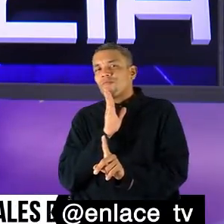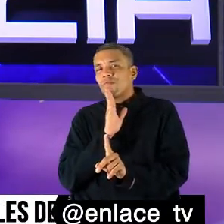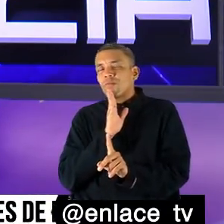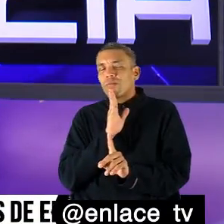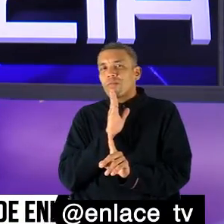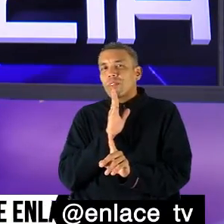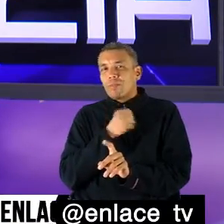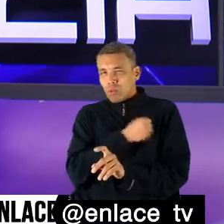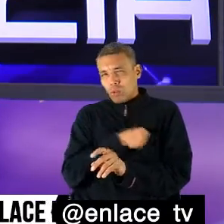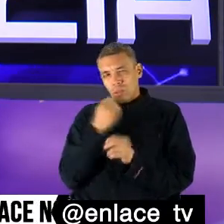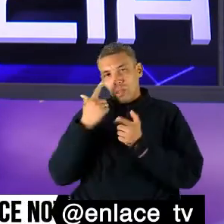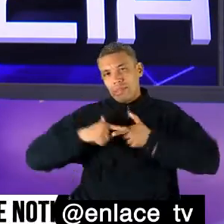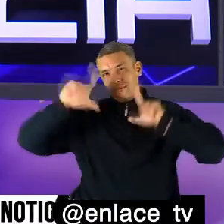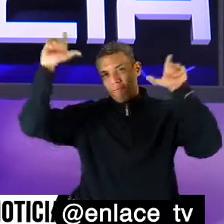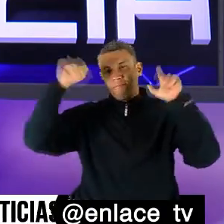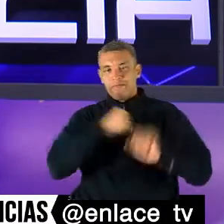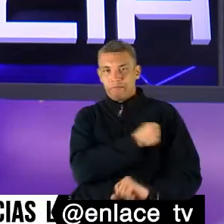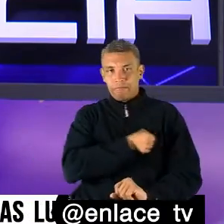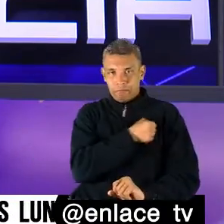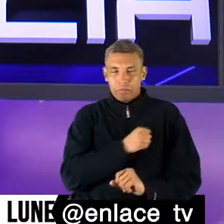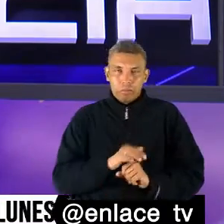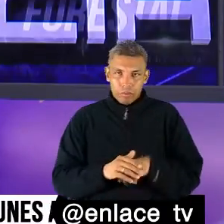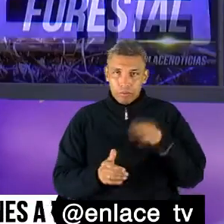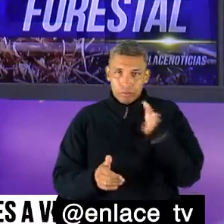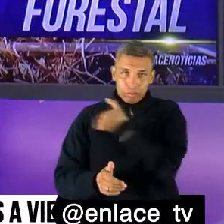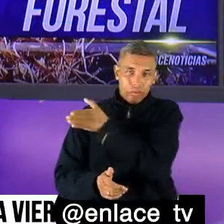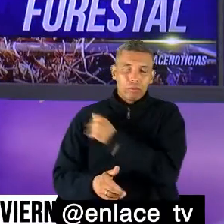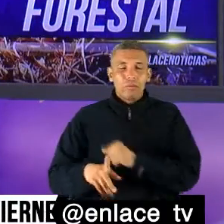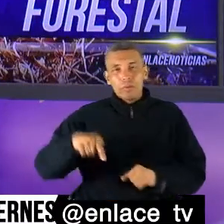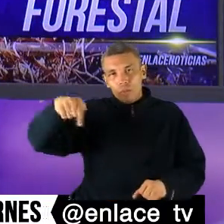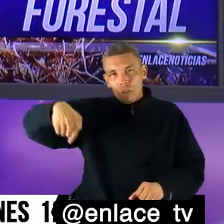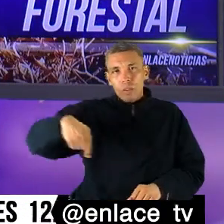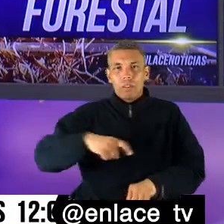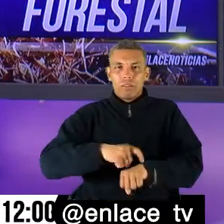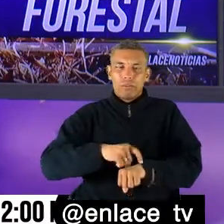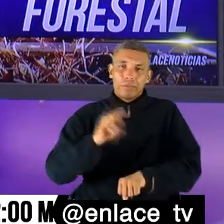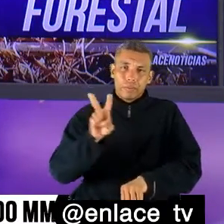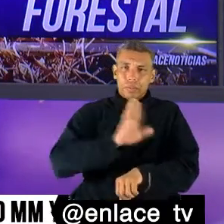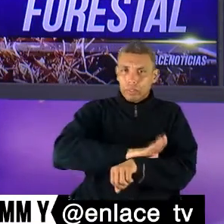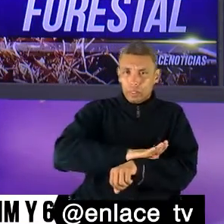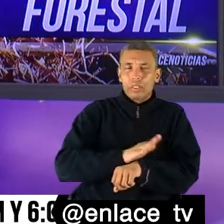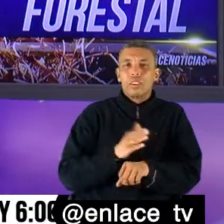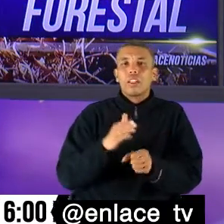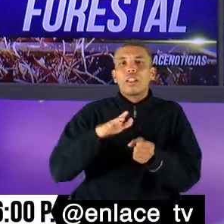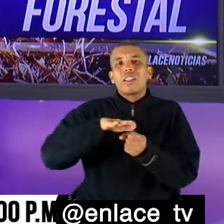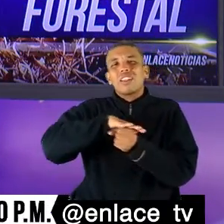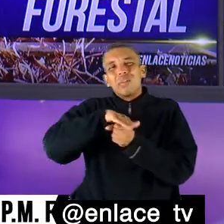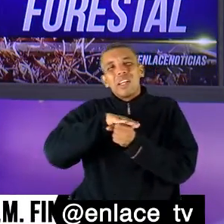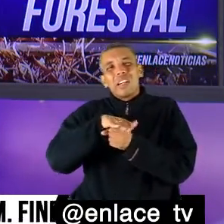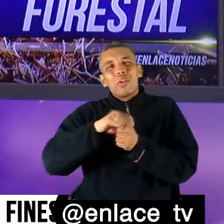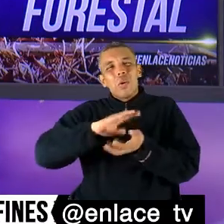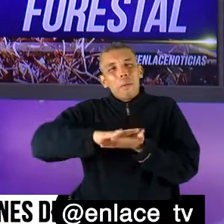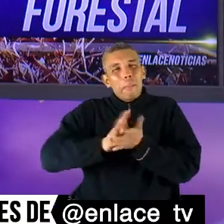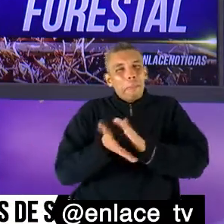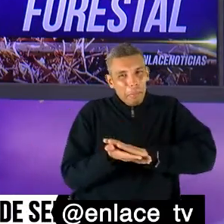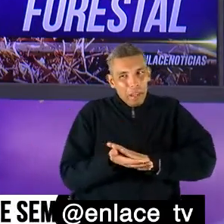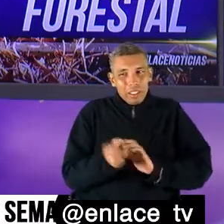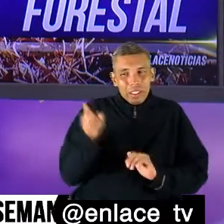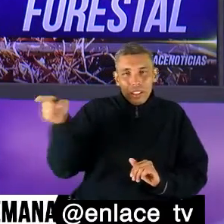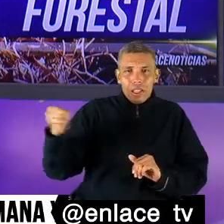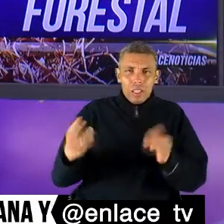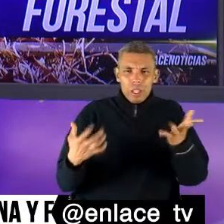Y hacia las 2 de la tarde se registró un incendio forestal en el sector de La Virgen, barrio La Paz. Estuvo a punto de acabar con varias